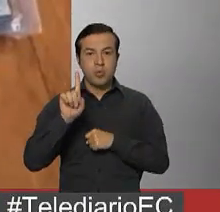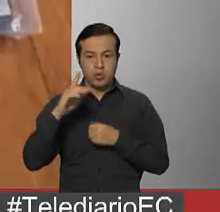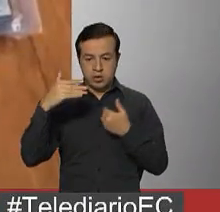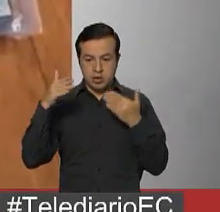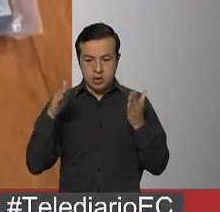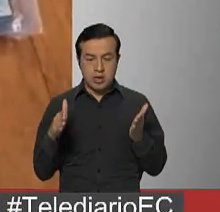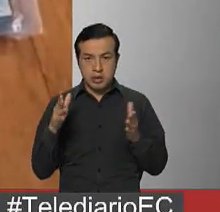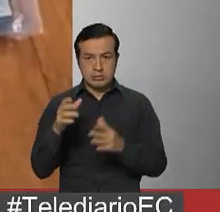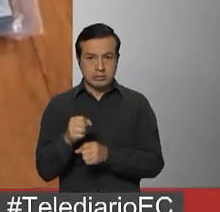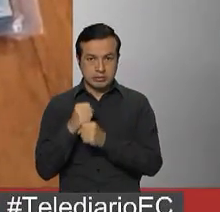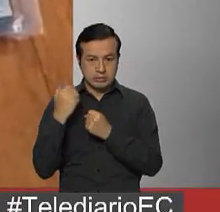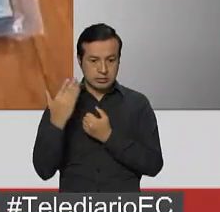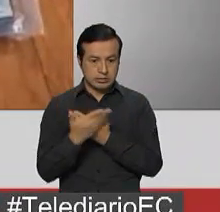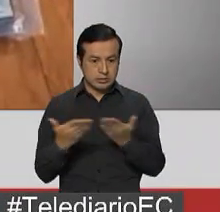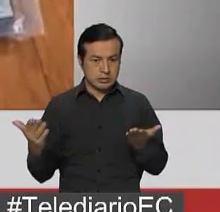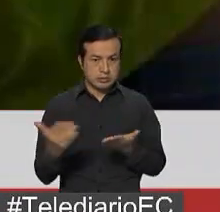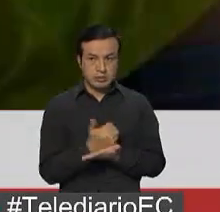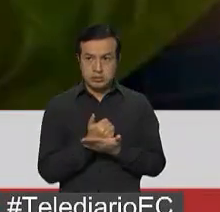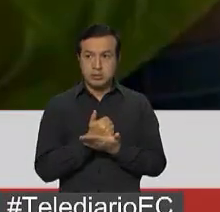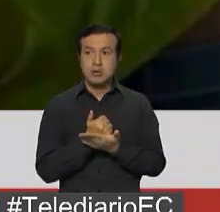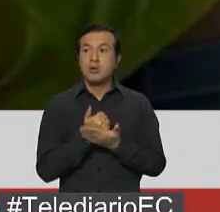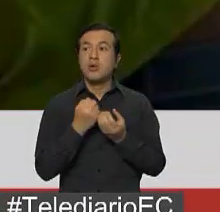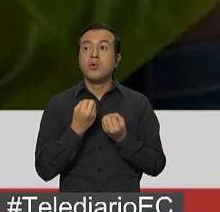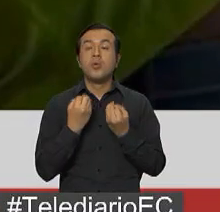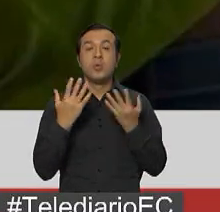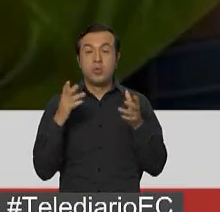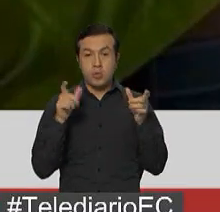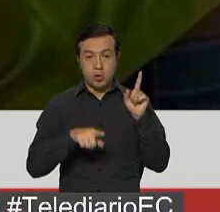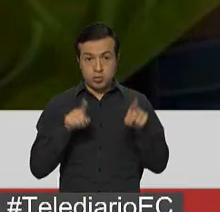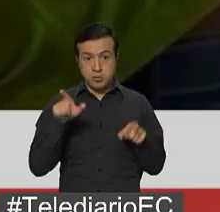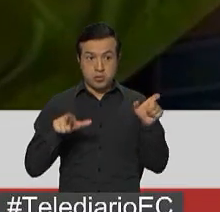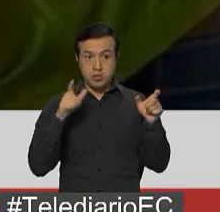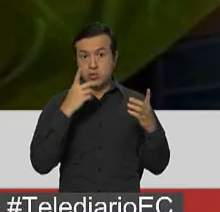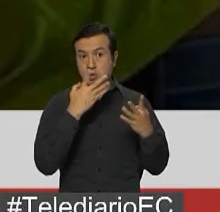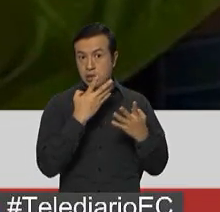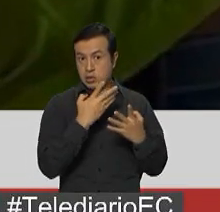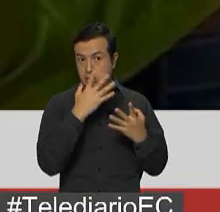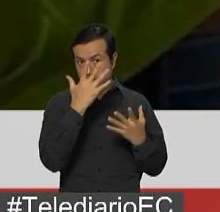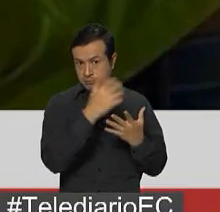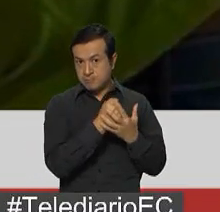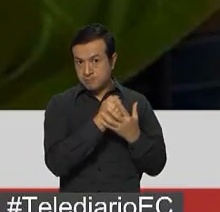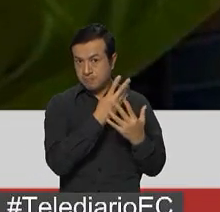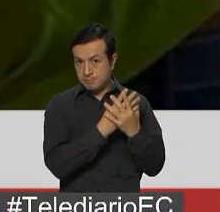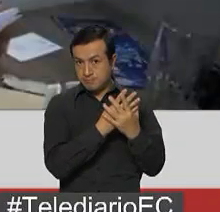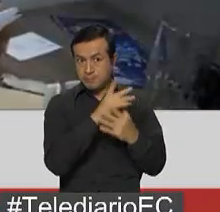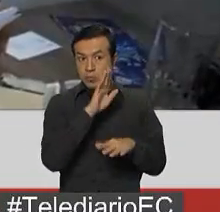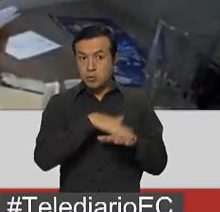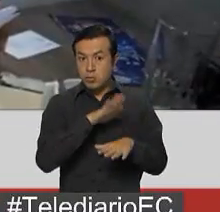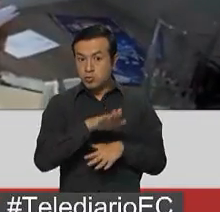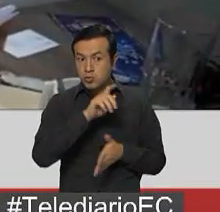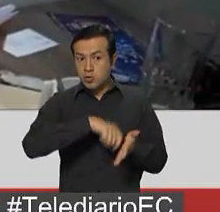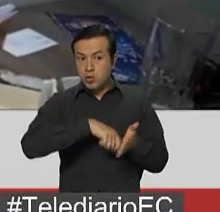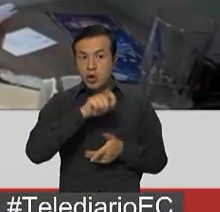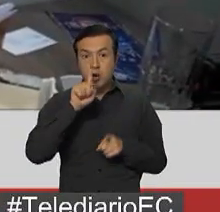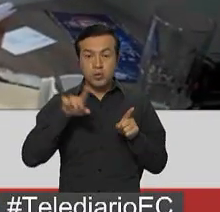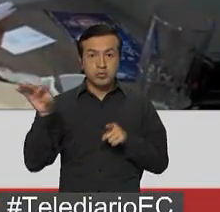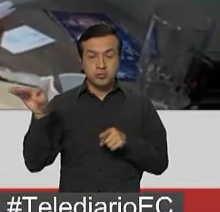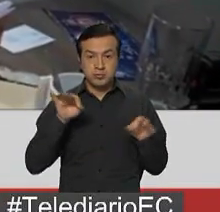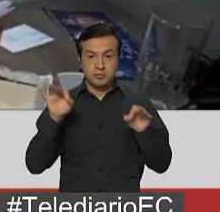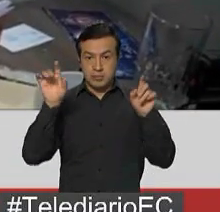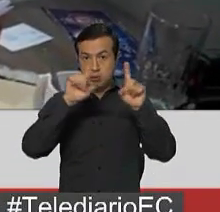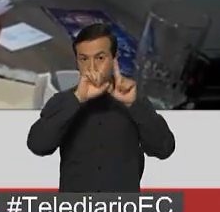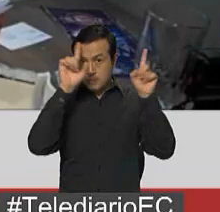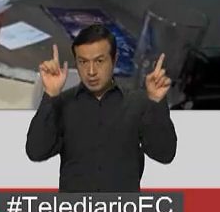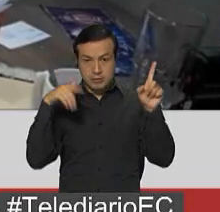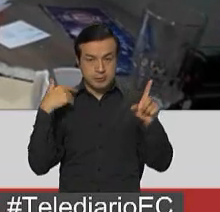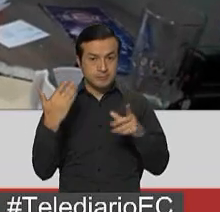fueron detenidas entre funcionarios del instituto ecuatoriano de seguridad social responsables de la contratación y representantes de la empresa